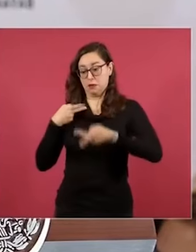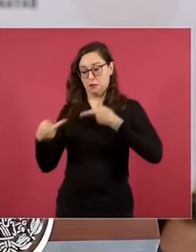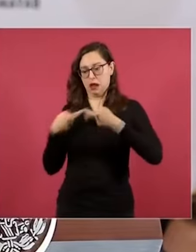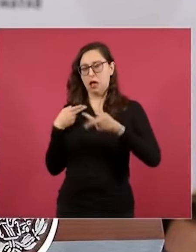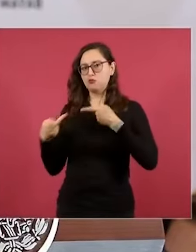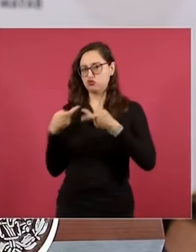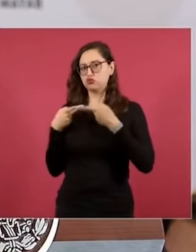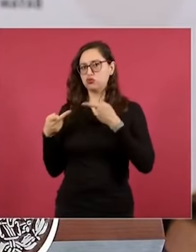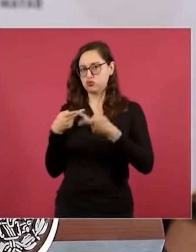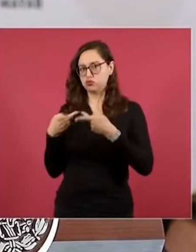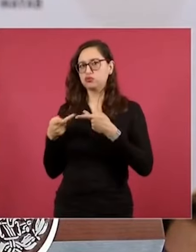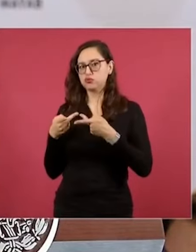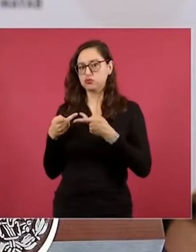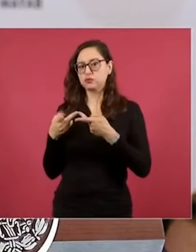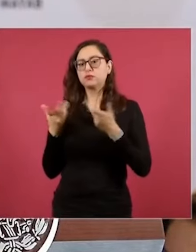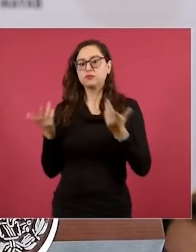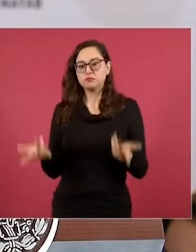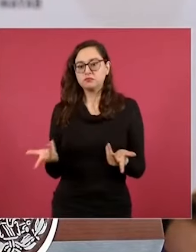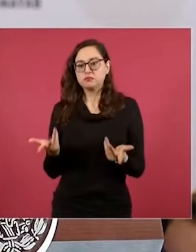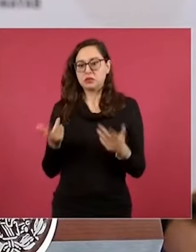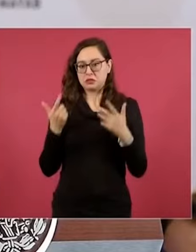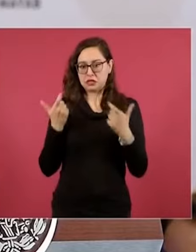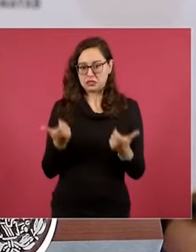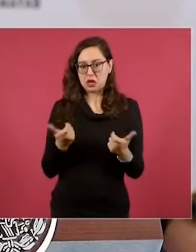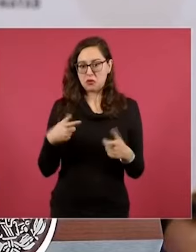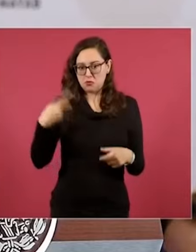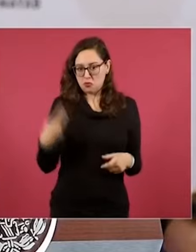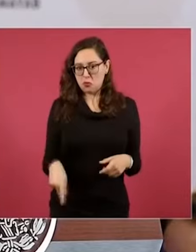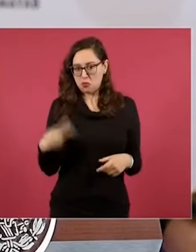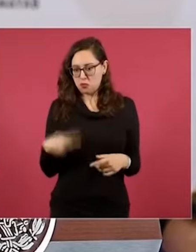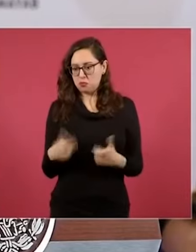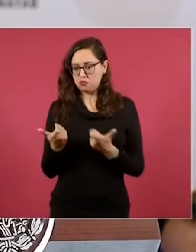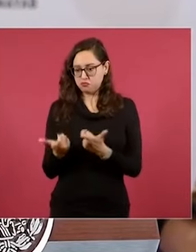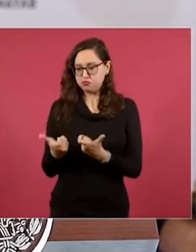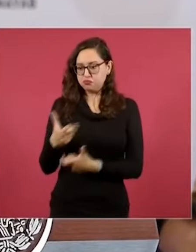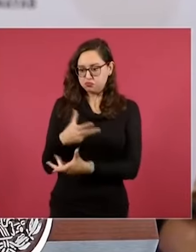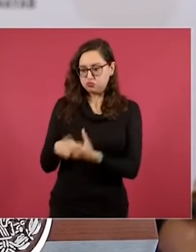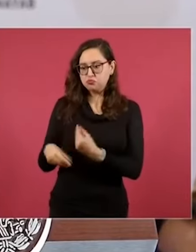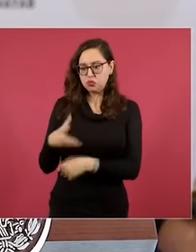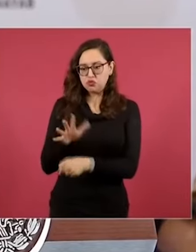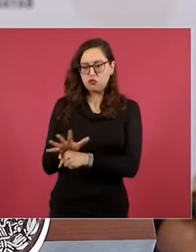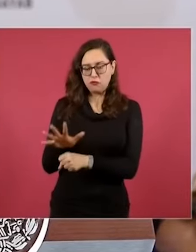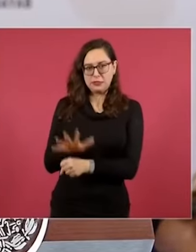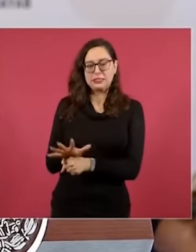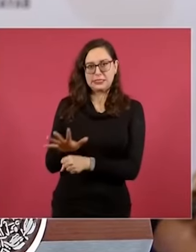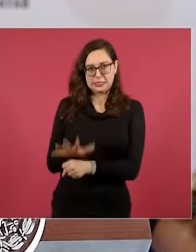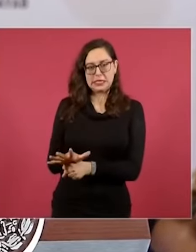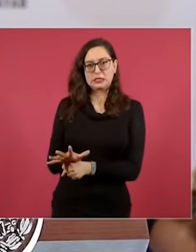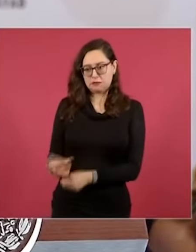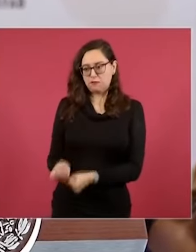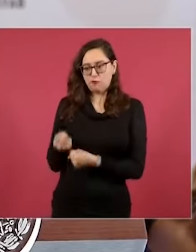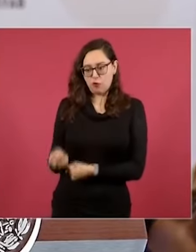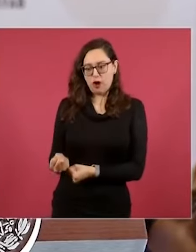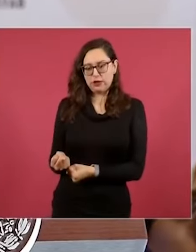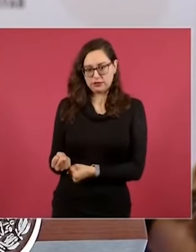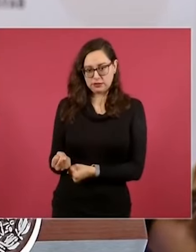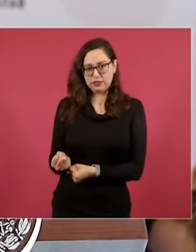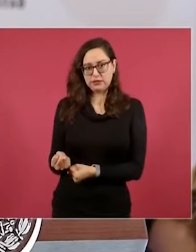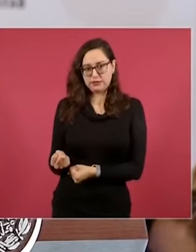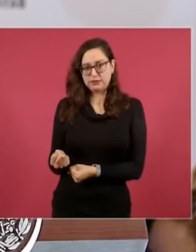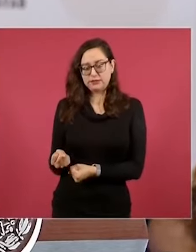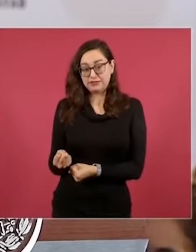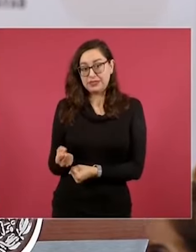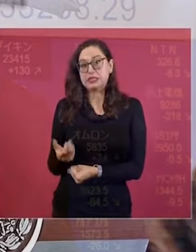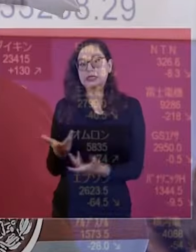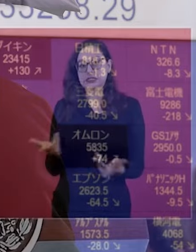El presidente Andrés Manuel López Obrador explicó que la economía mexicana es fuerte frente al desplome este lunes negro de las bolsas en el mundo. López Obrador explicó